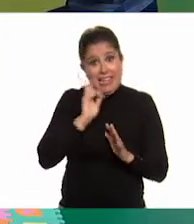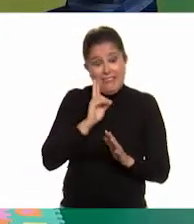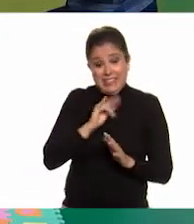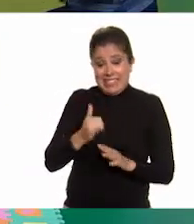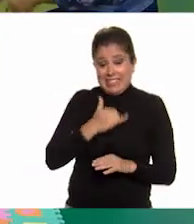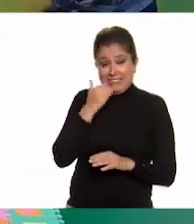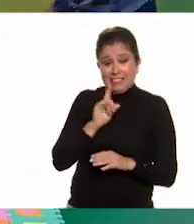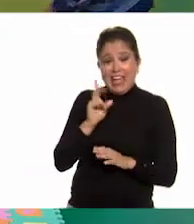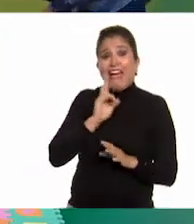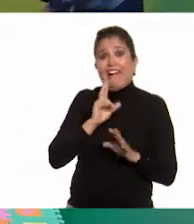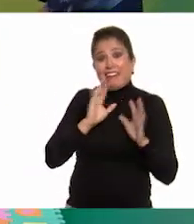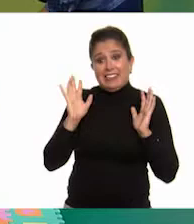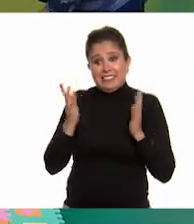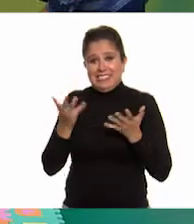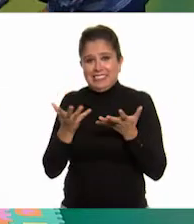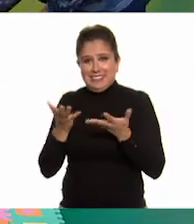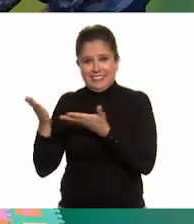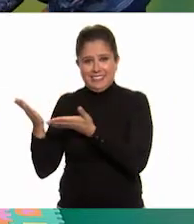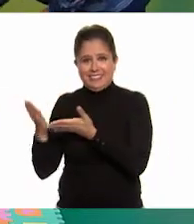Hacerlo muy rápido, muy rápido. ¿Listos?